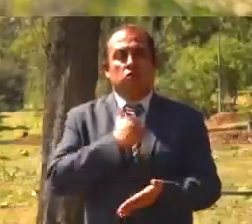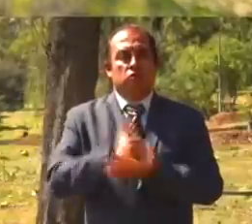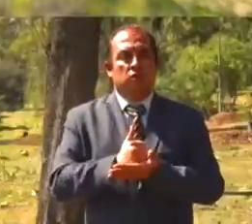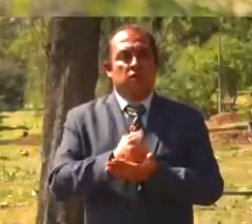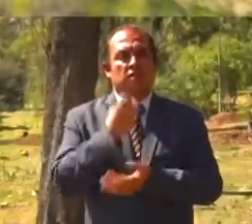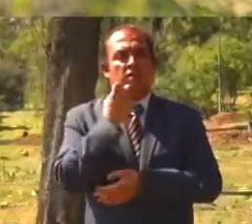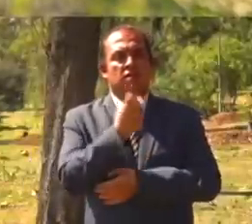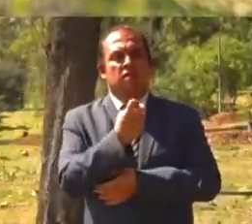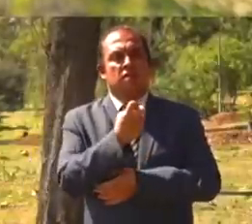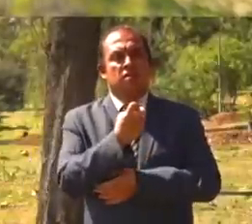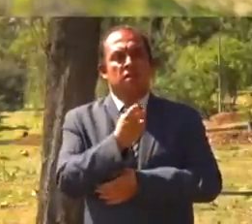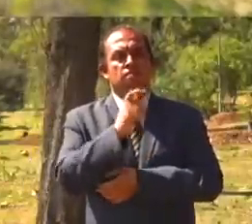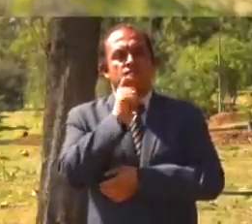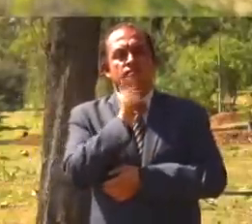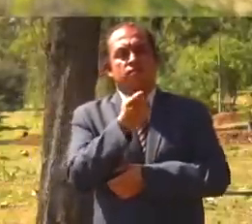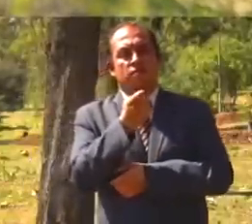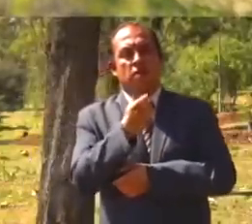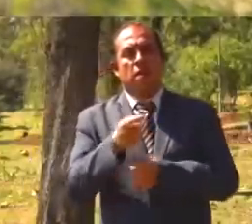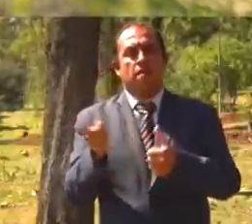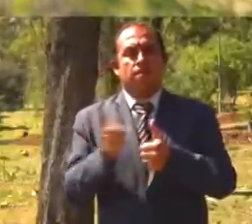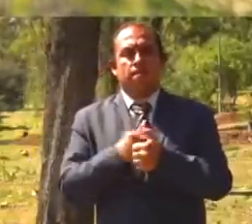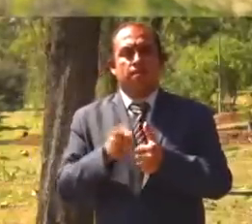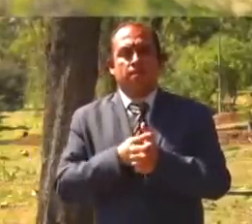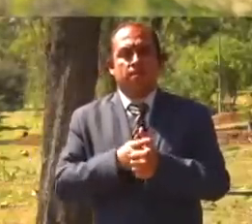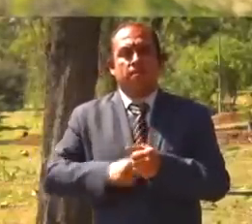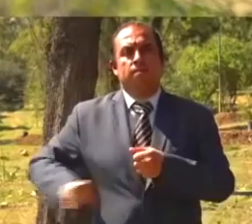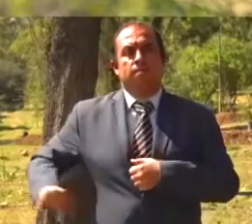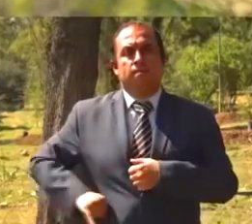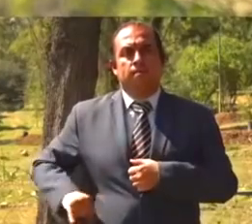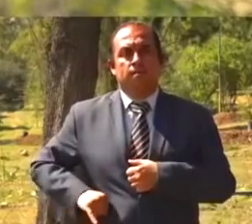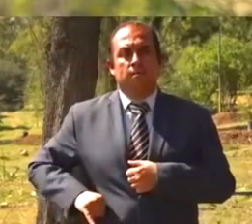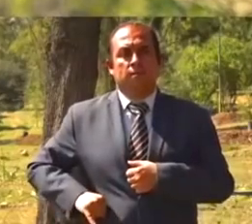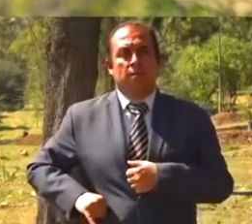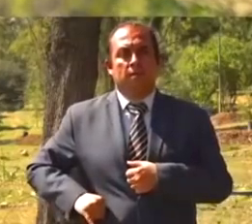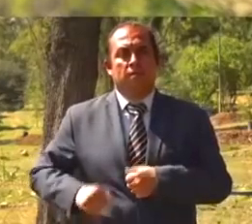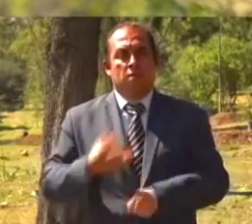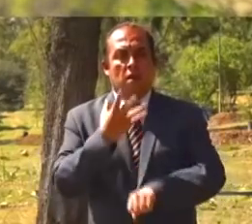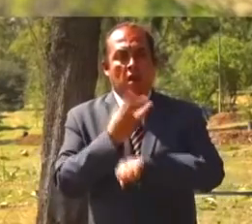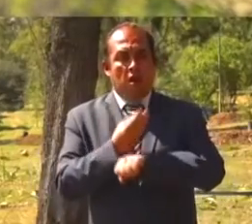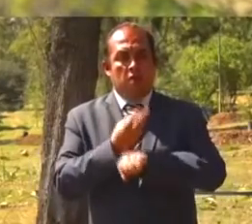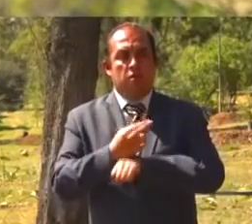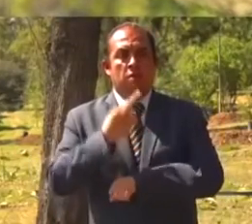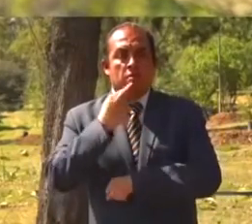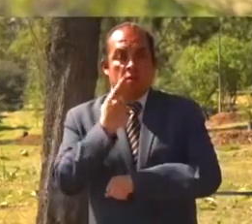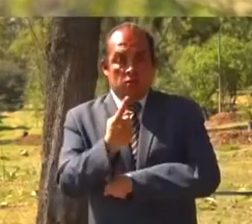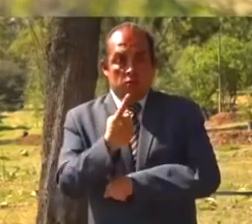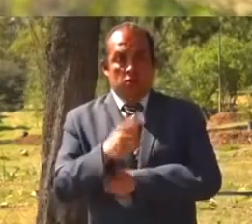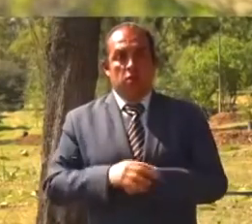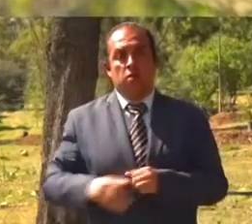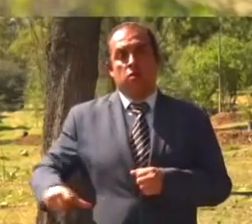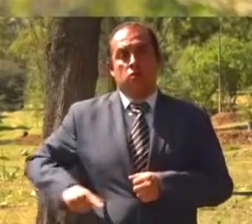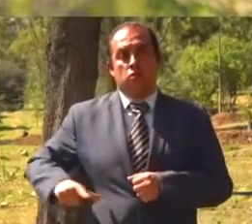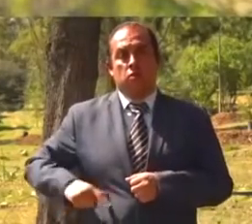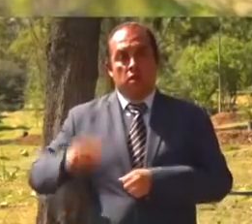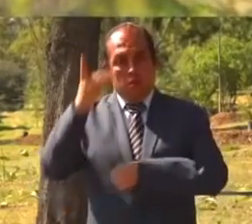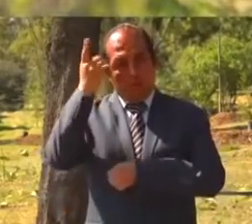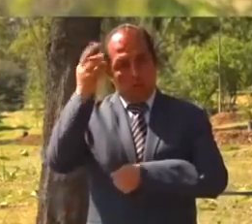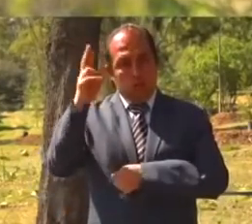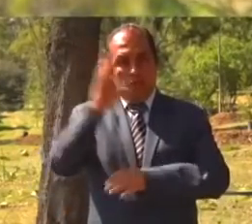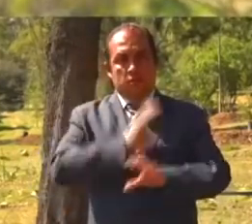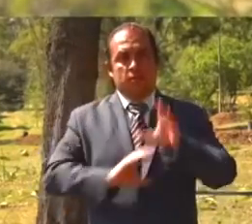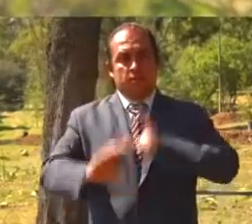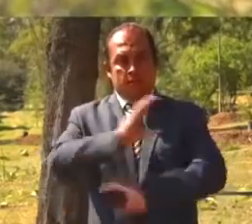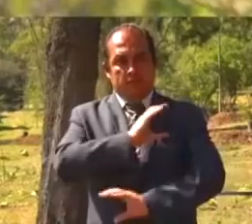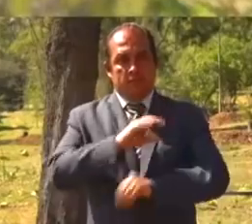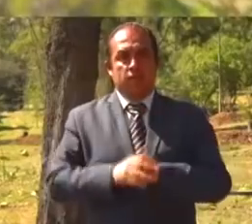sido uno de los principales intereses de saneamiento y de mejora del gobierno de la doctora